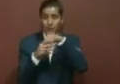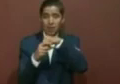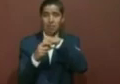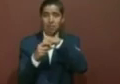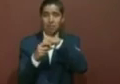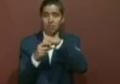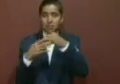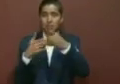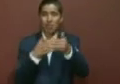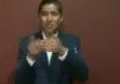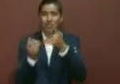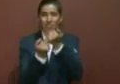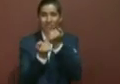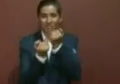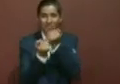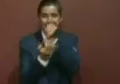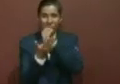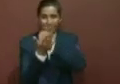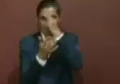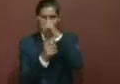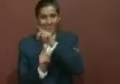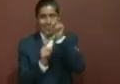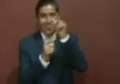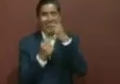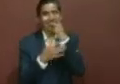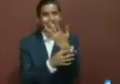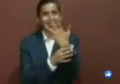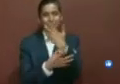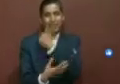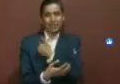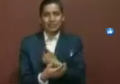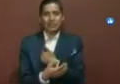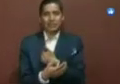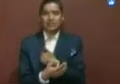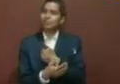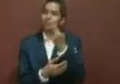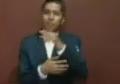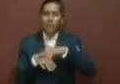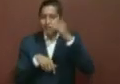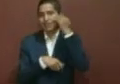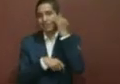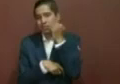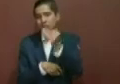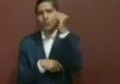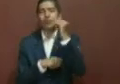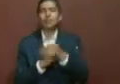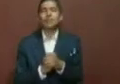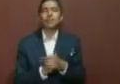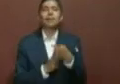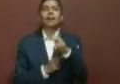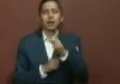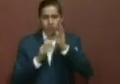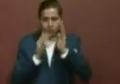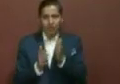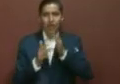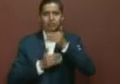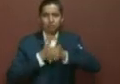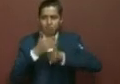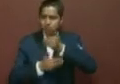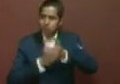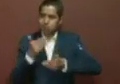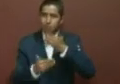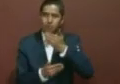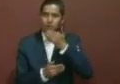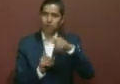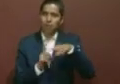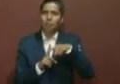modelo Ciudad de México, como lo ha referido el presidente, va a requerir más tiempo. Pero en los hechos ya estamos avanzando. Yo esperaría